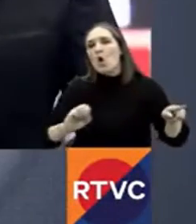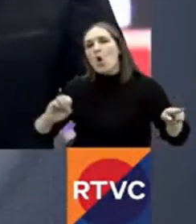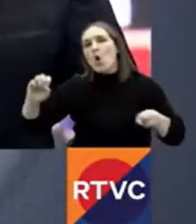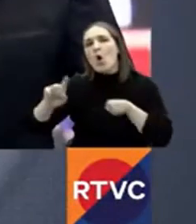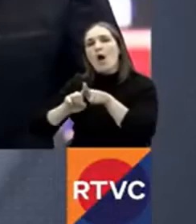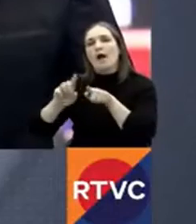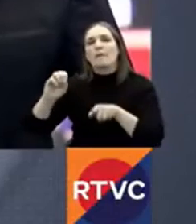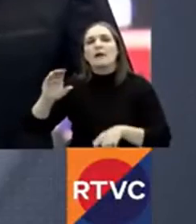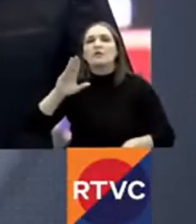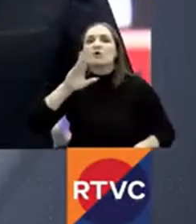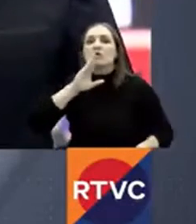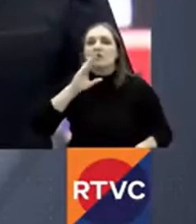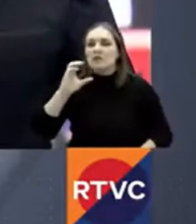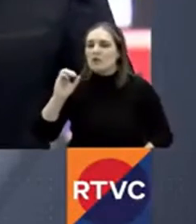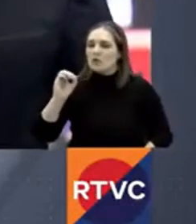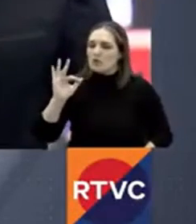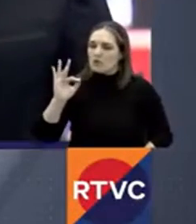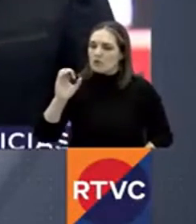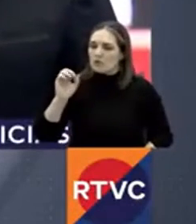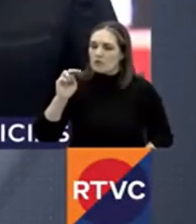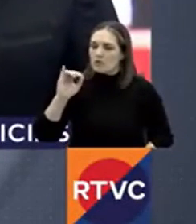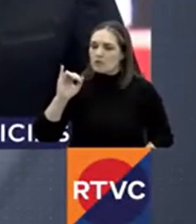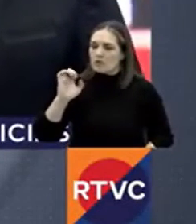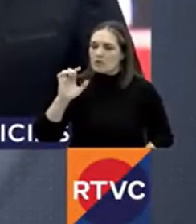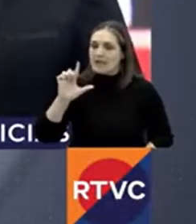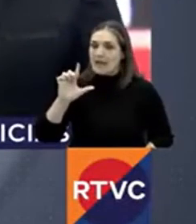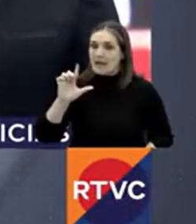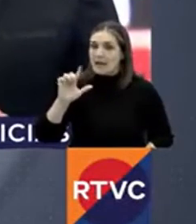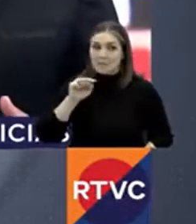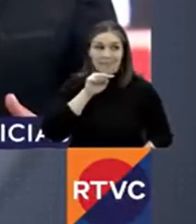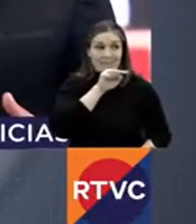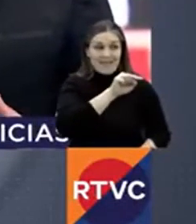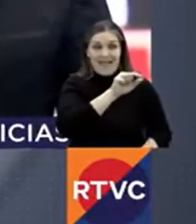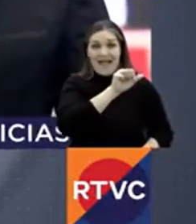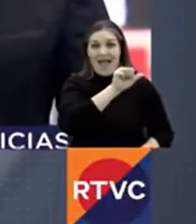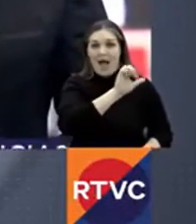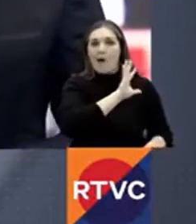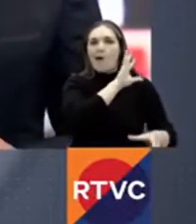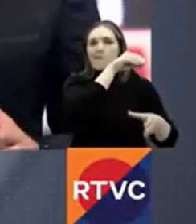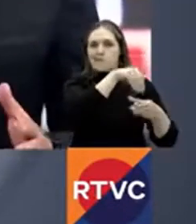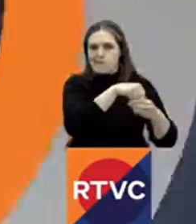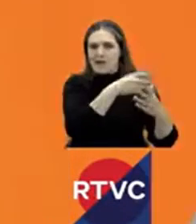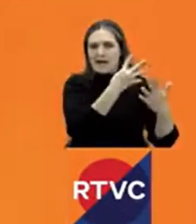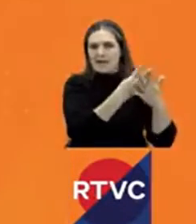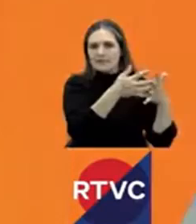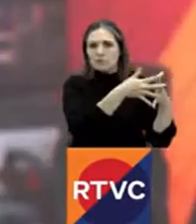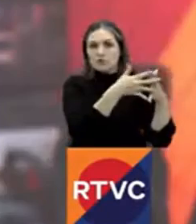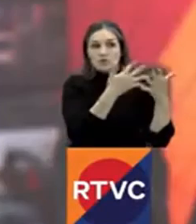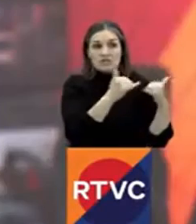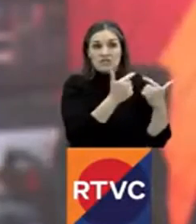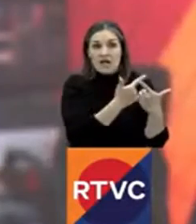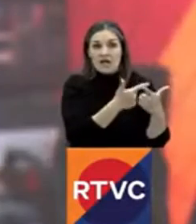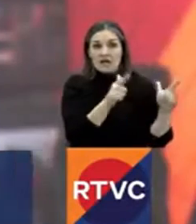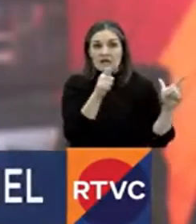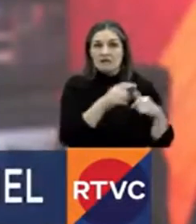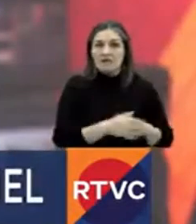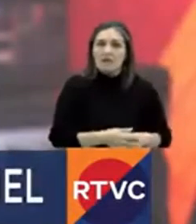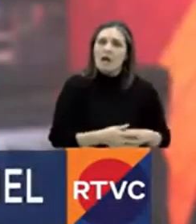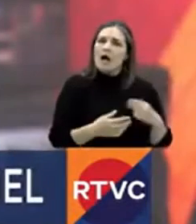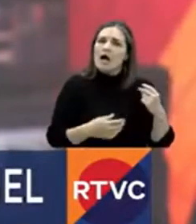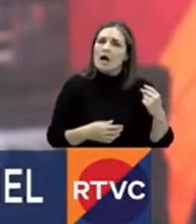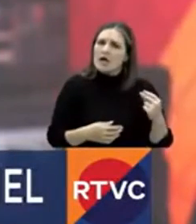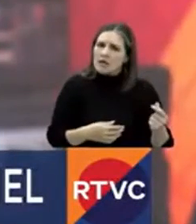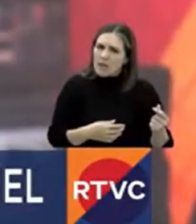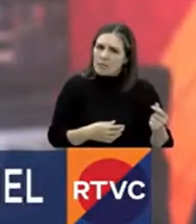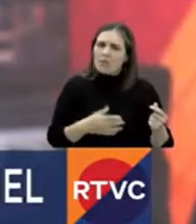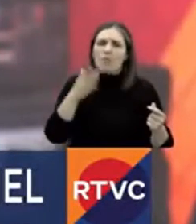Carlos Giraldo, buenas tardes, adelante con más detalles. Hola Carolina, televidentes, muy buenas tardes. Pues hay que decir que este ha sido un proceso muy rápido, pues